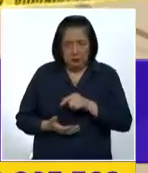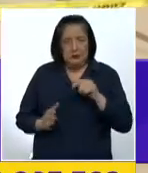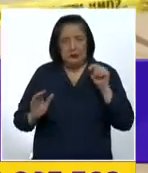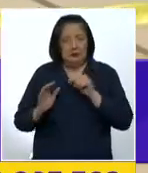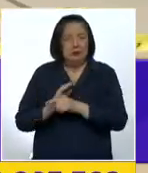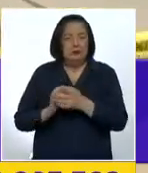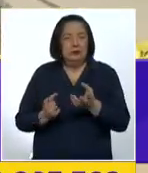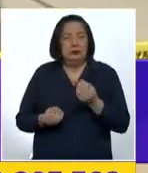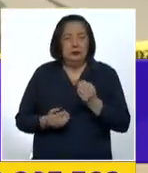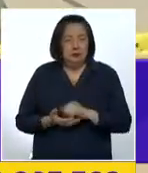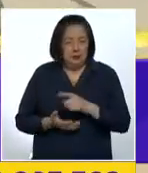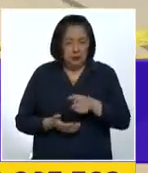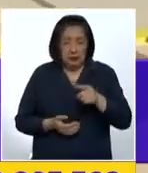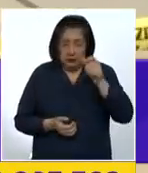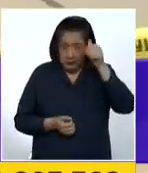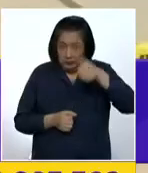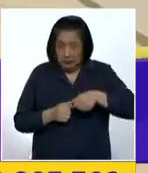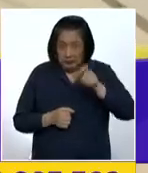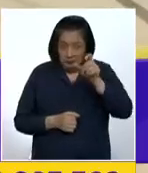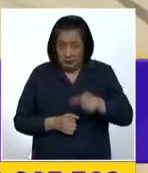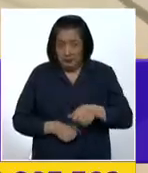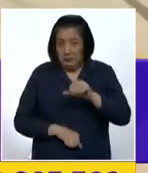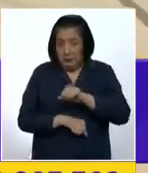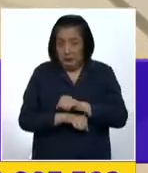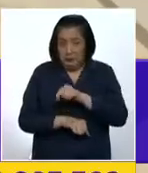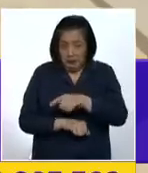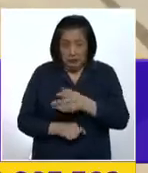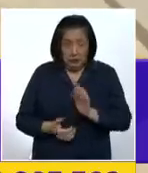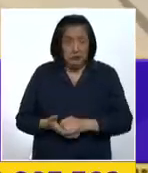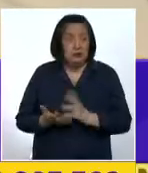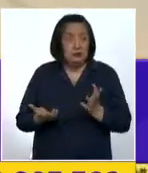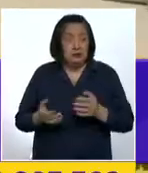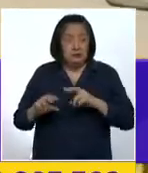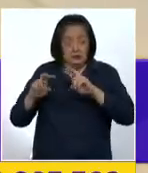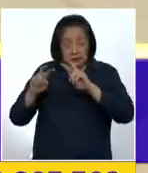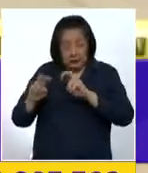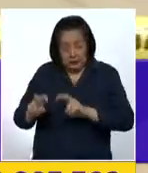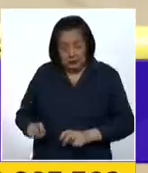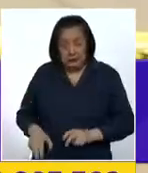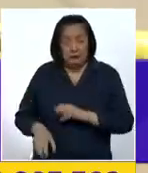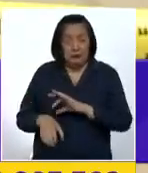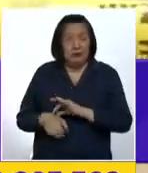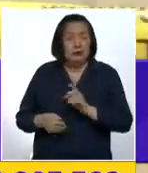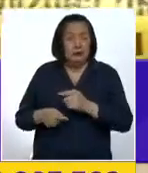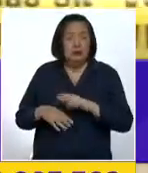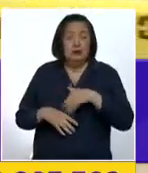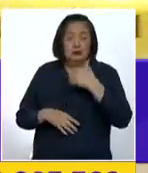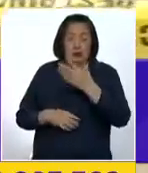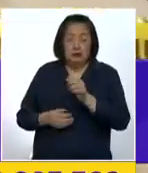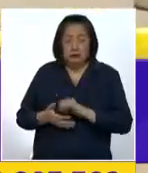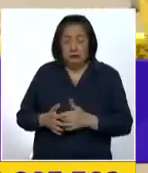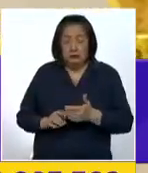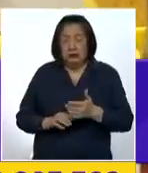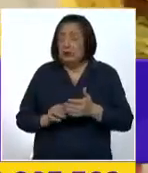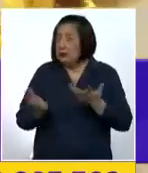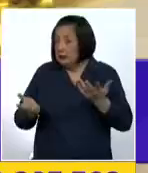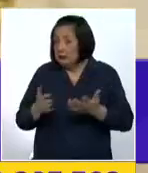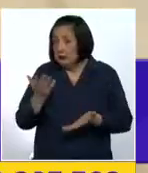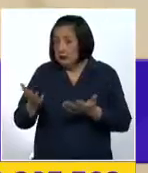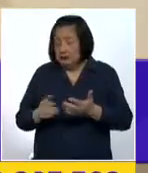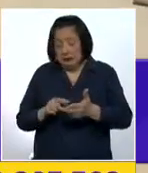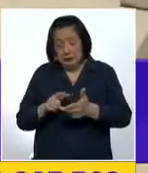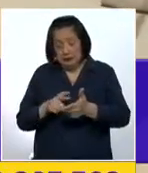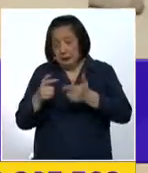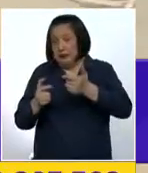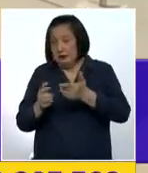crimen. Pues hay que recordar que esta persona que está detenida en flagrancia debe pasar por el médico legal, debe trabajar una prueba de absorción atómica, porque puede decir